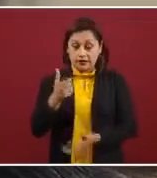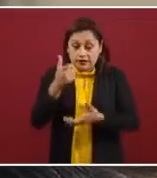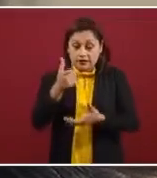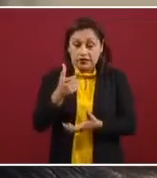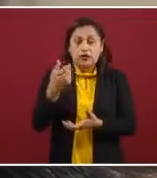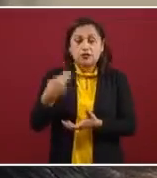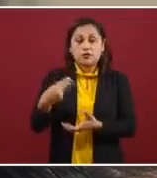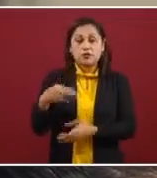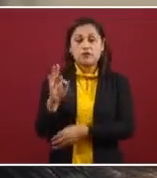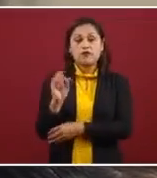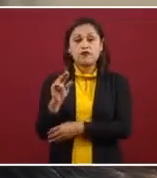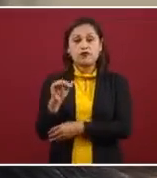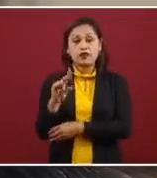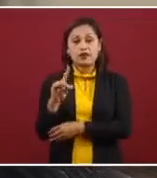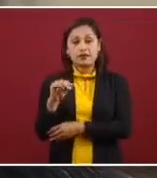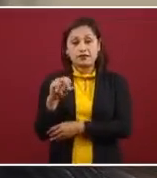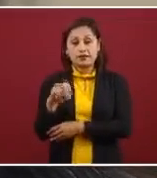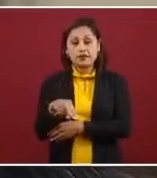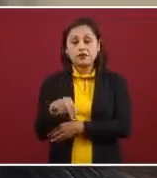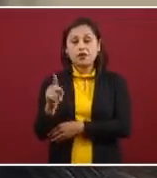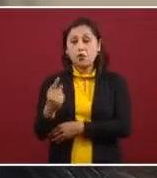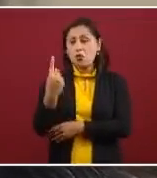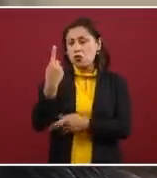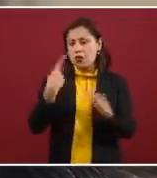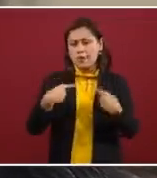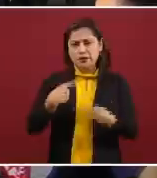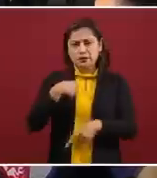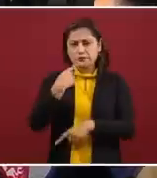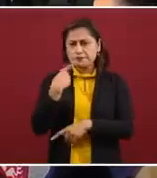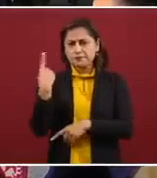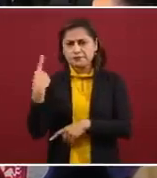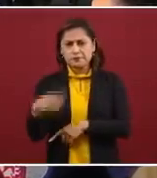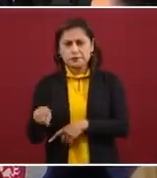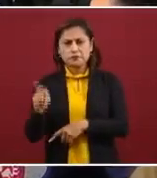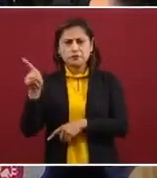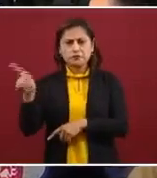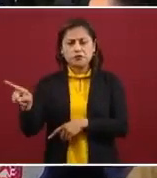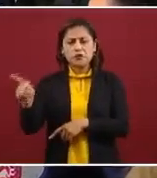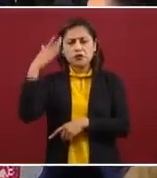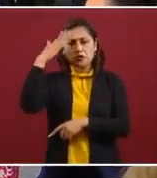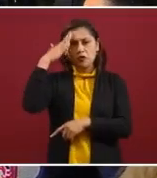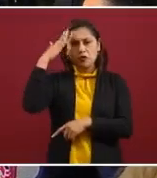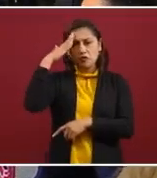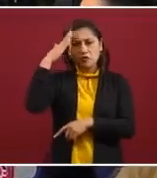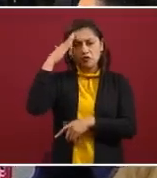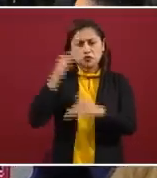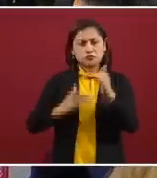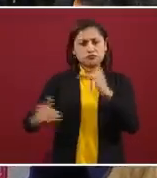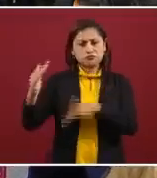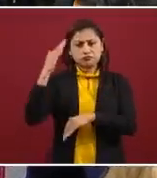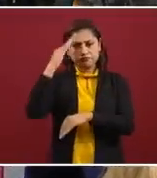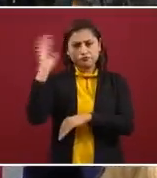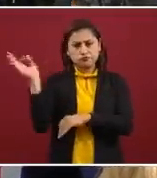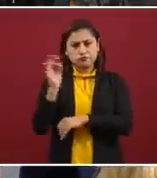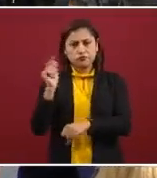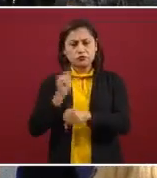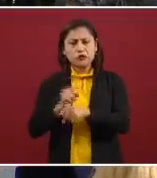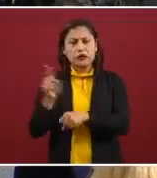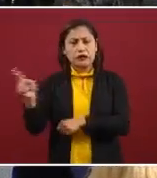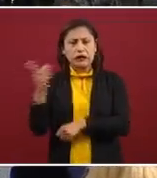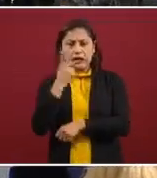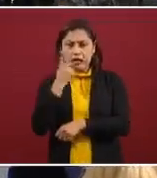FONADIN. Por denuncia ciudadana, la Auditoría Superior de la Federación, reportó que en el gobierno de Enrique Peña